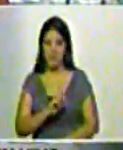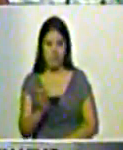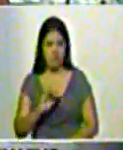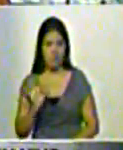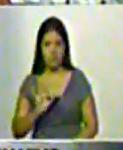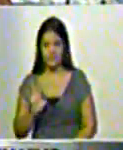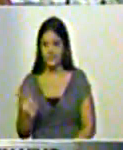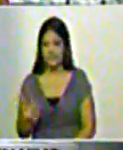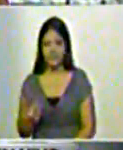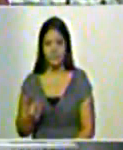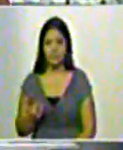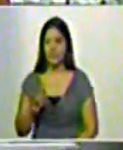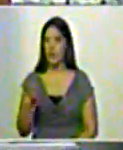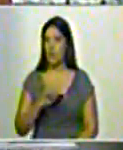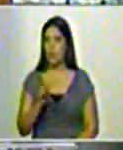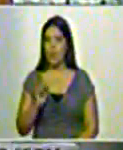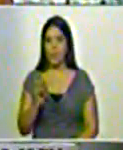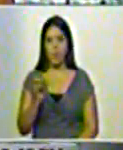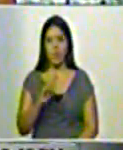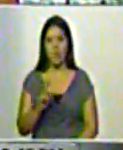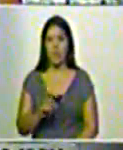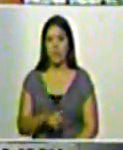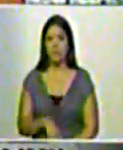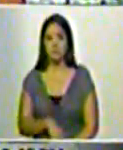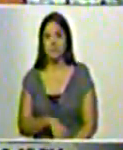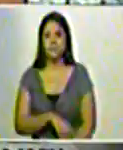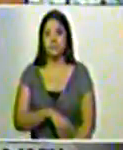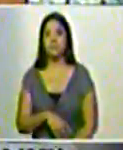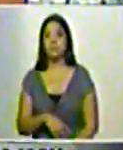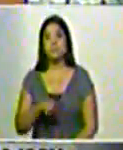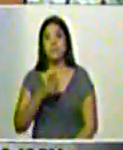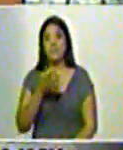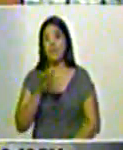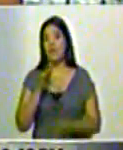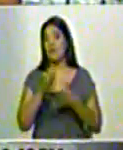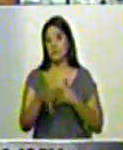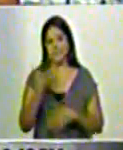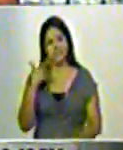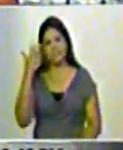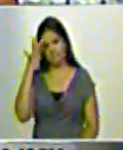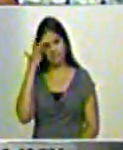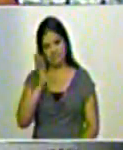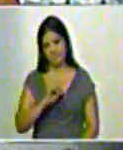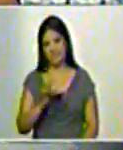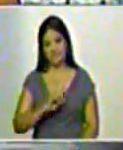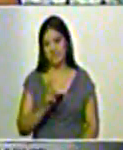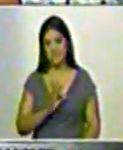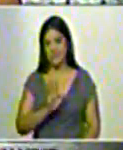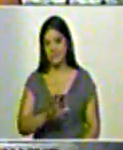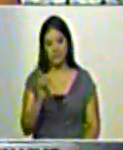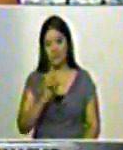coba en eso. Eso no cae, seríamos total y absolutamente absurdo pensar que eso va a ocurrir de esa manera,